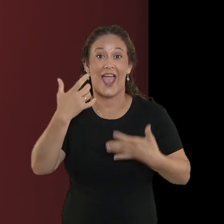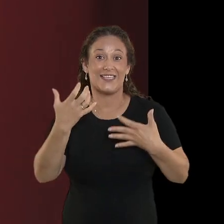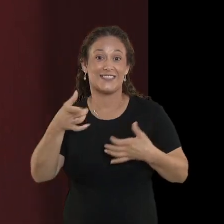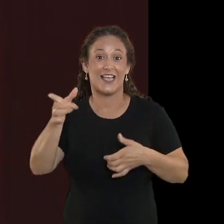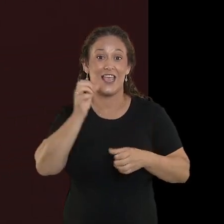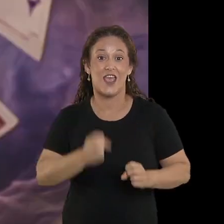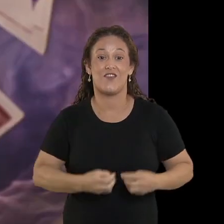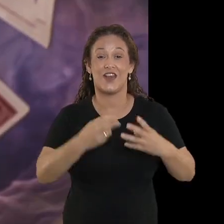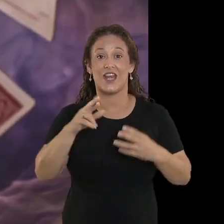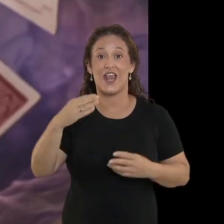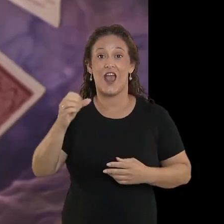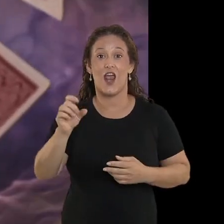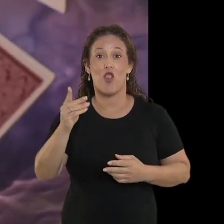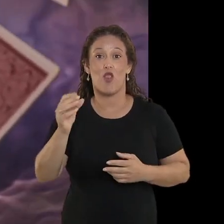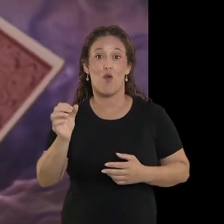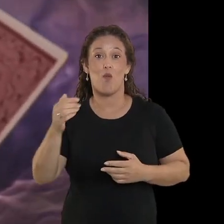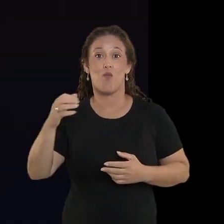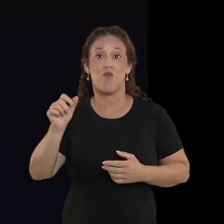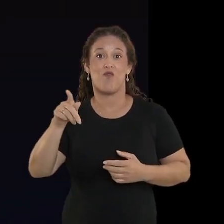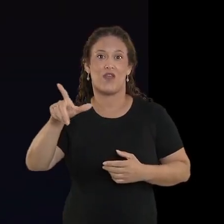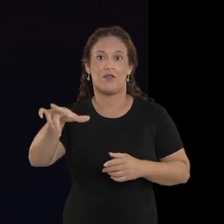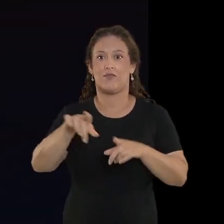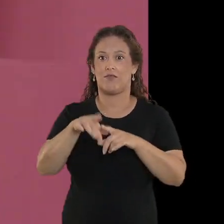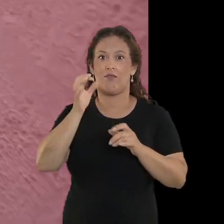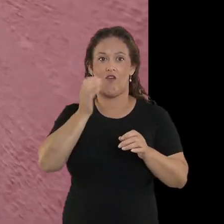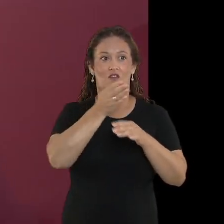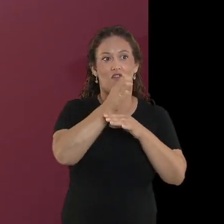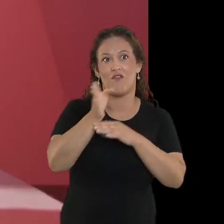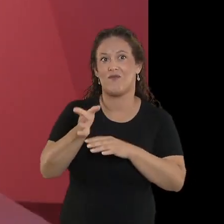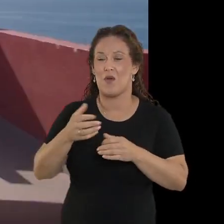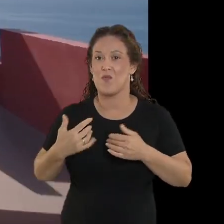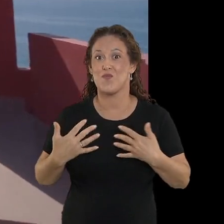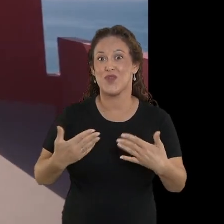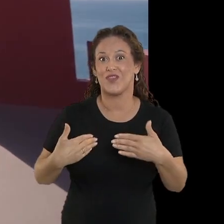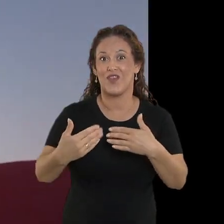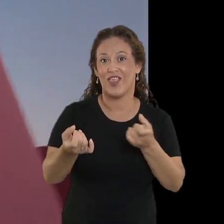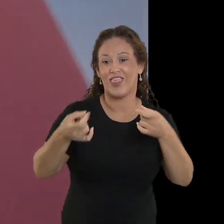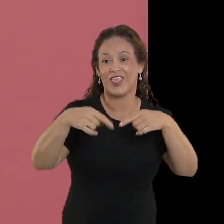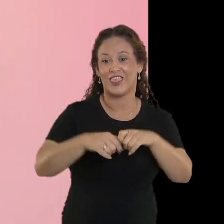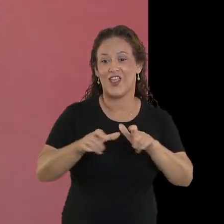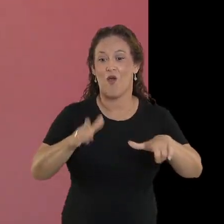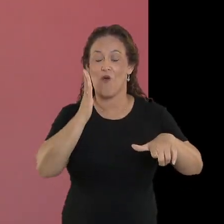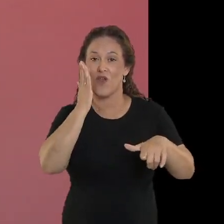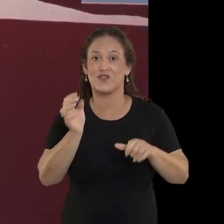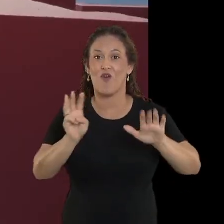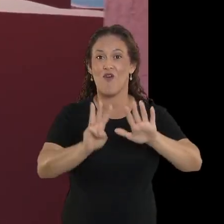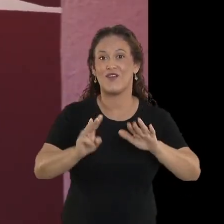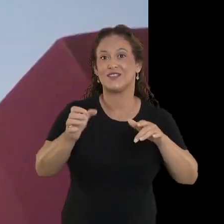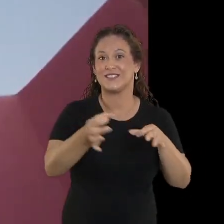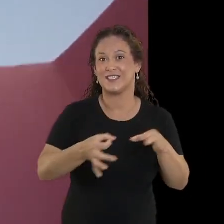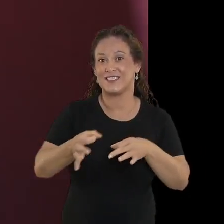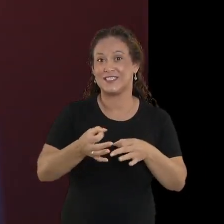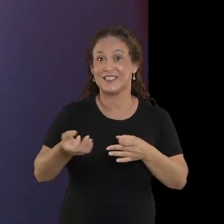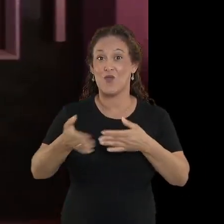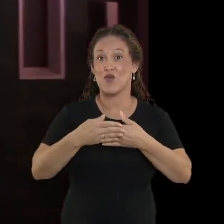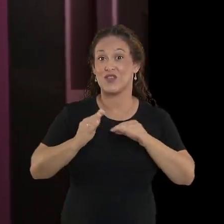La artista hospedada en el edificio de Ricardo Bofill está de tour y muy pronto quedaremos con ella en el cuarto 8 Islas.